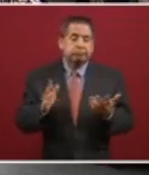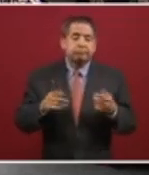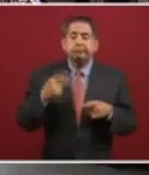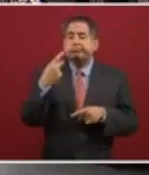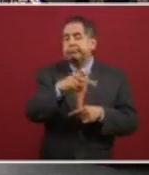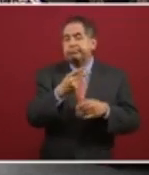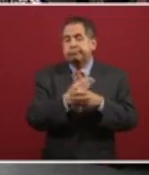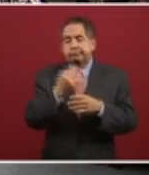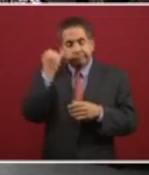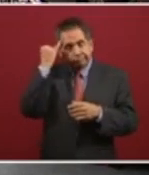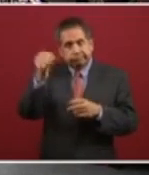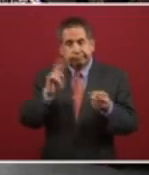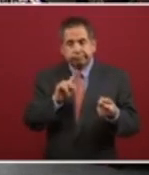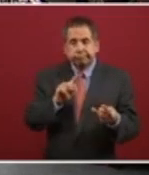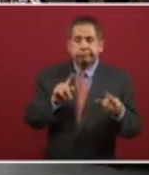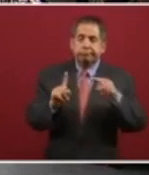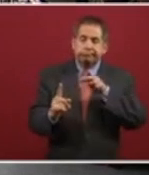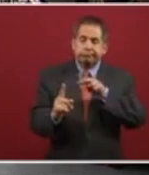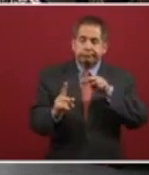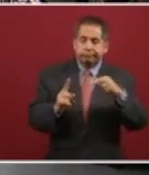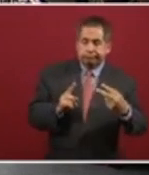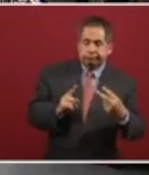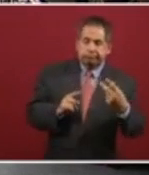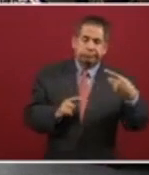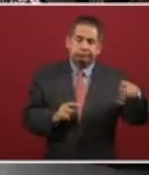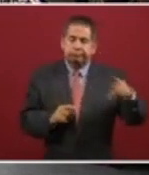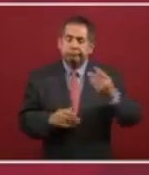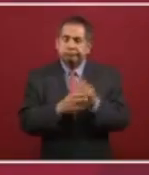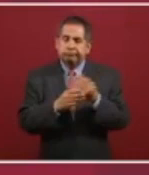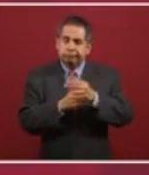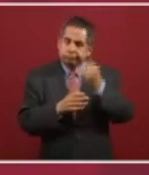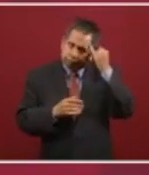concepciones, en este caso, teóricas,